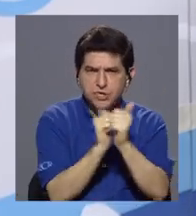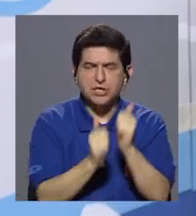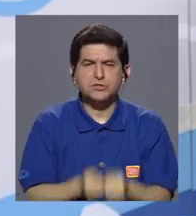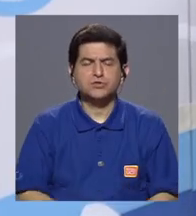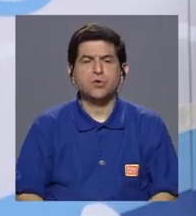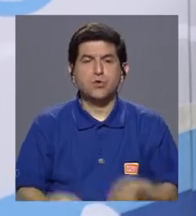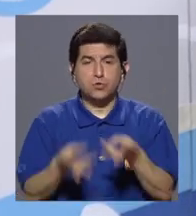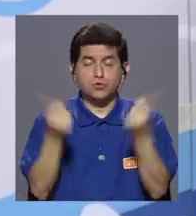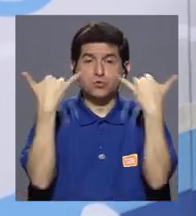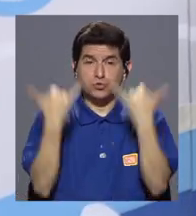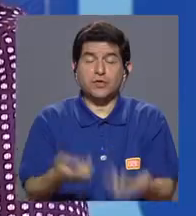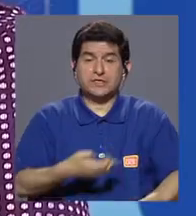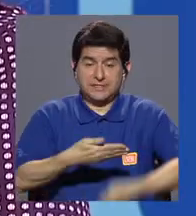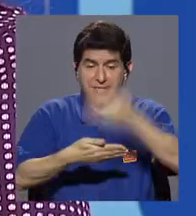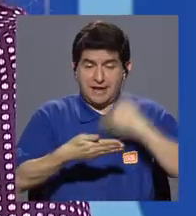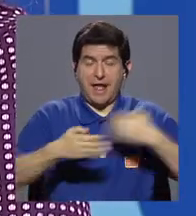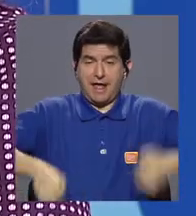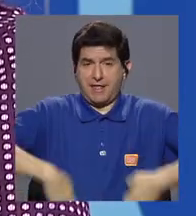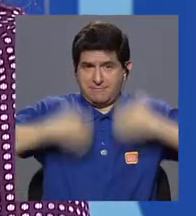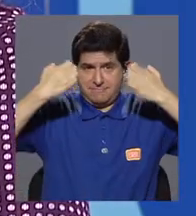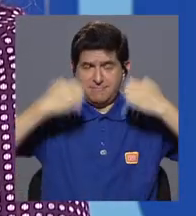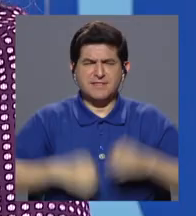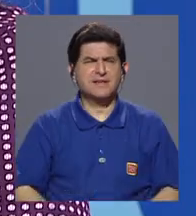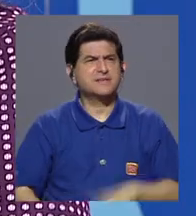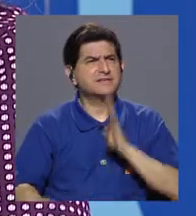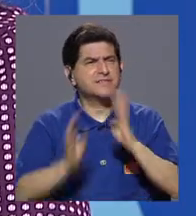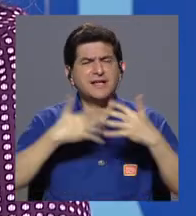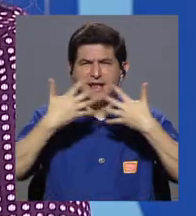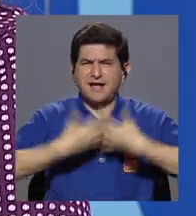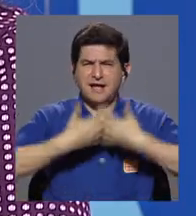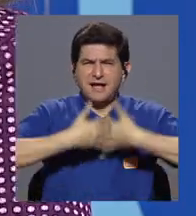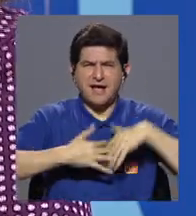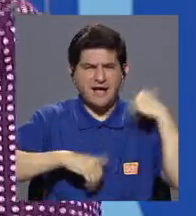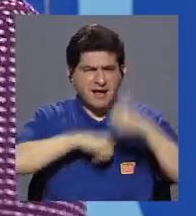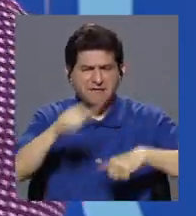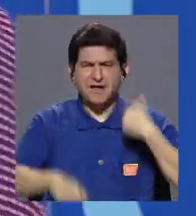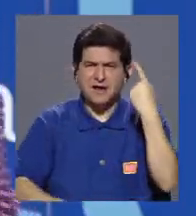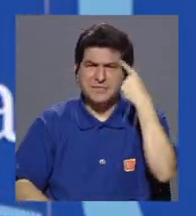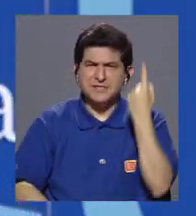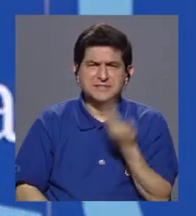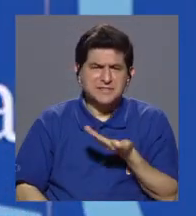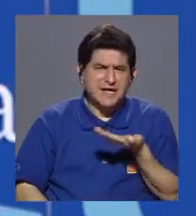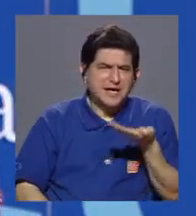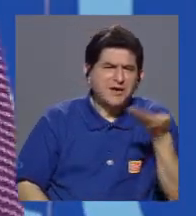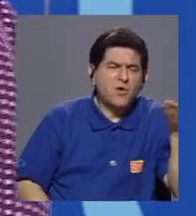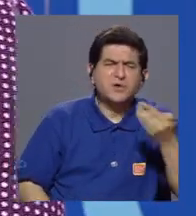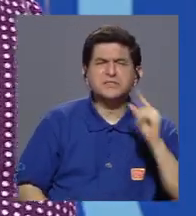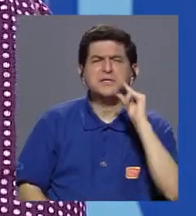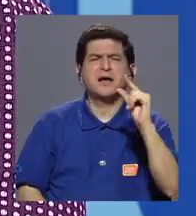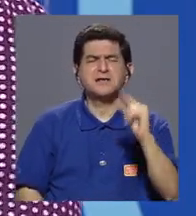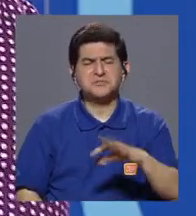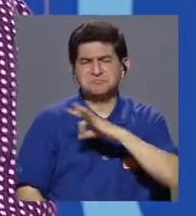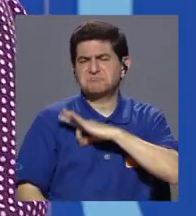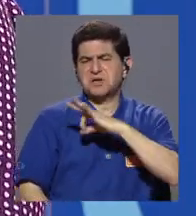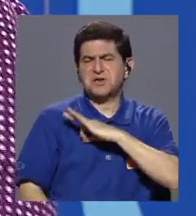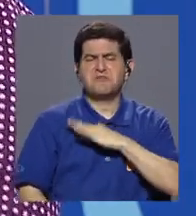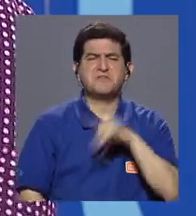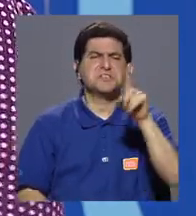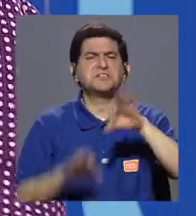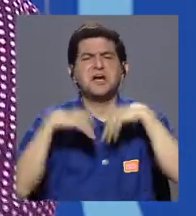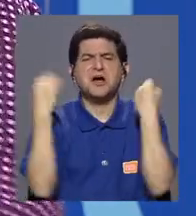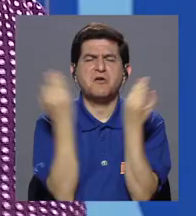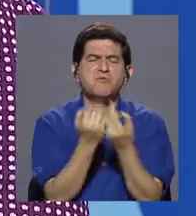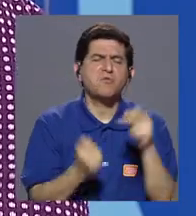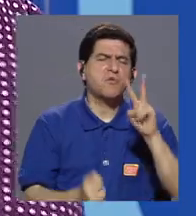soluciones que ya existen a veces al hablar de emprendimiento la gente solo piensa en cosas muy pequeñitas y que favorecen a una